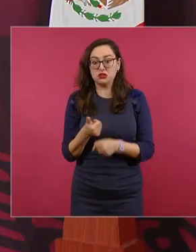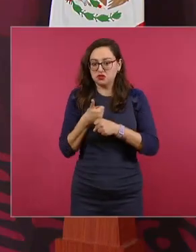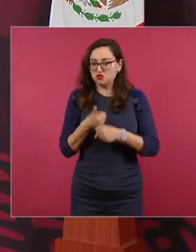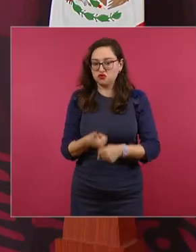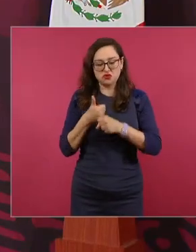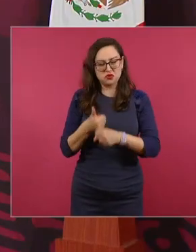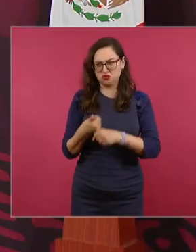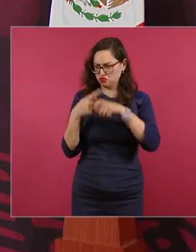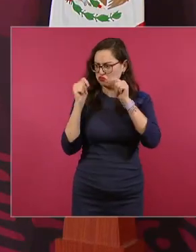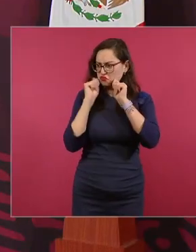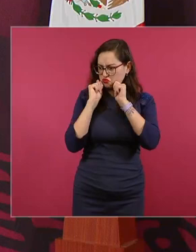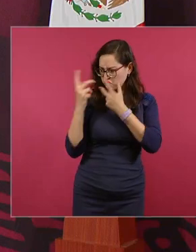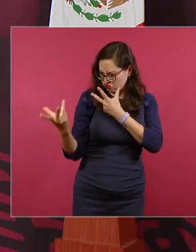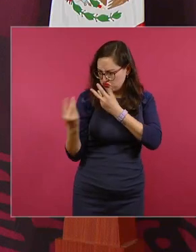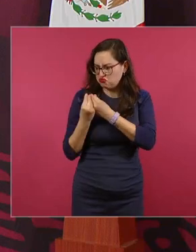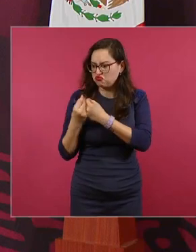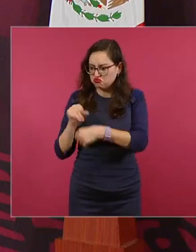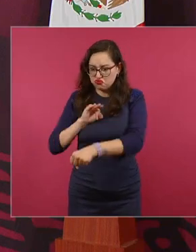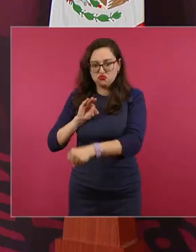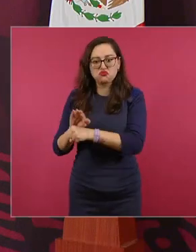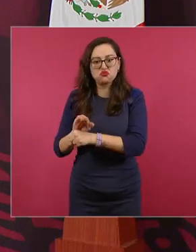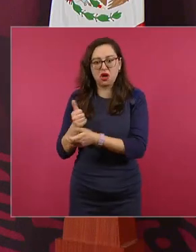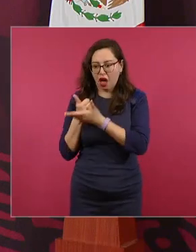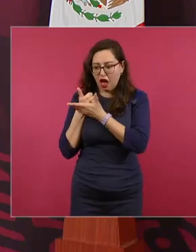ocasiones en que